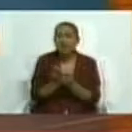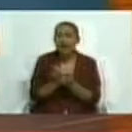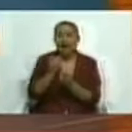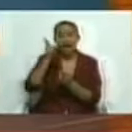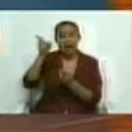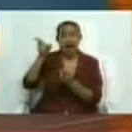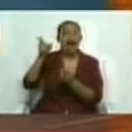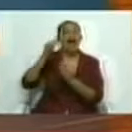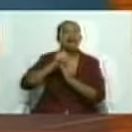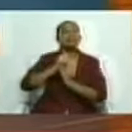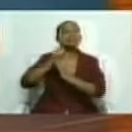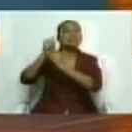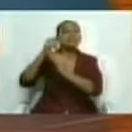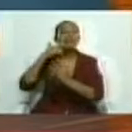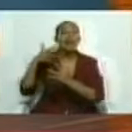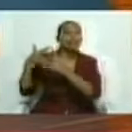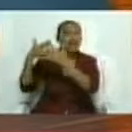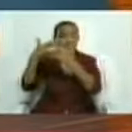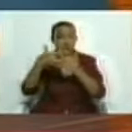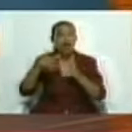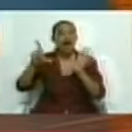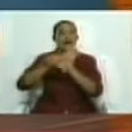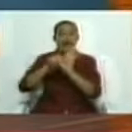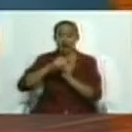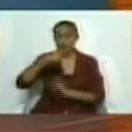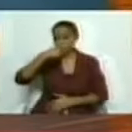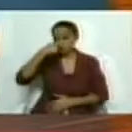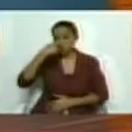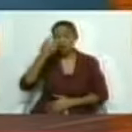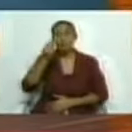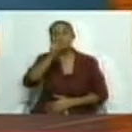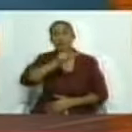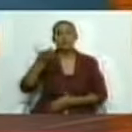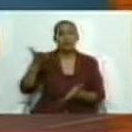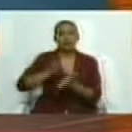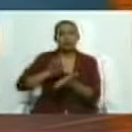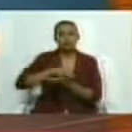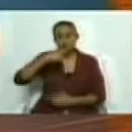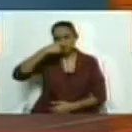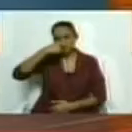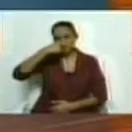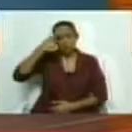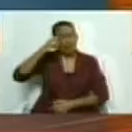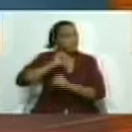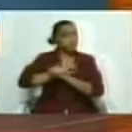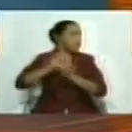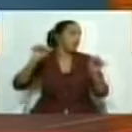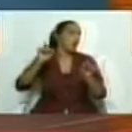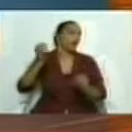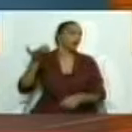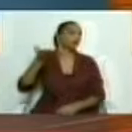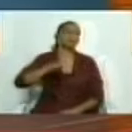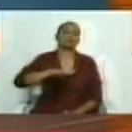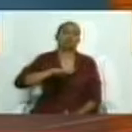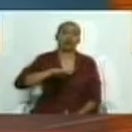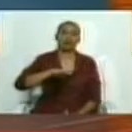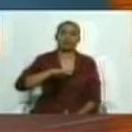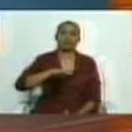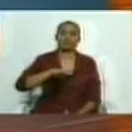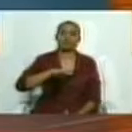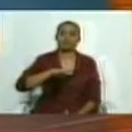la han legalizado y hay ciudades zombies ya muchas se están replicando y ya el